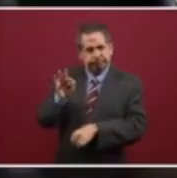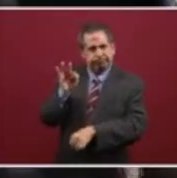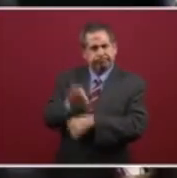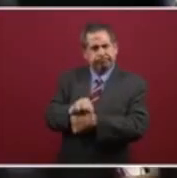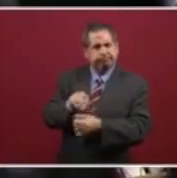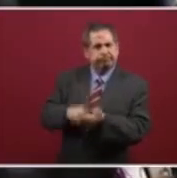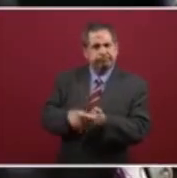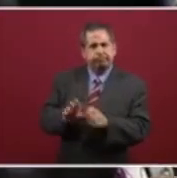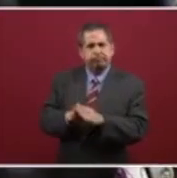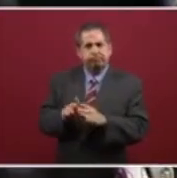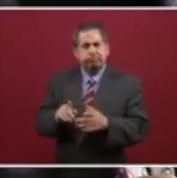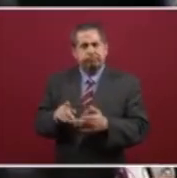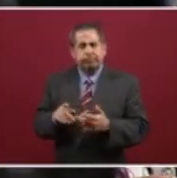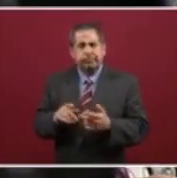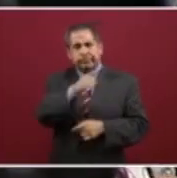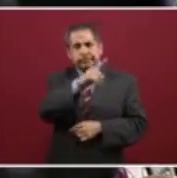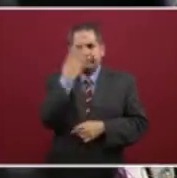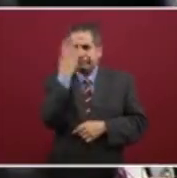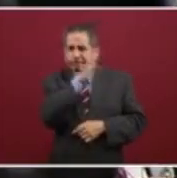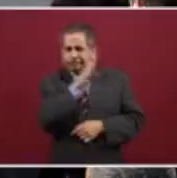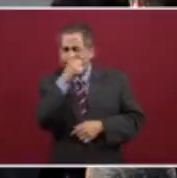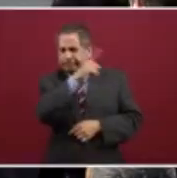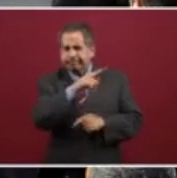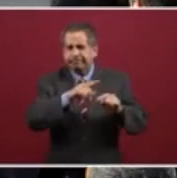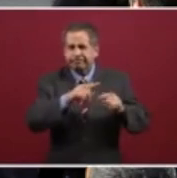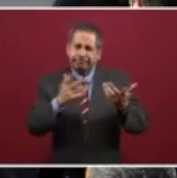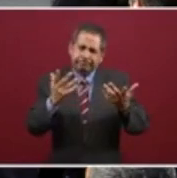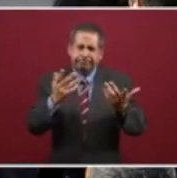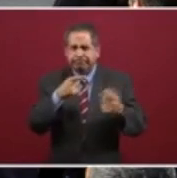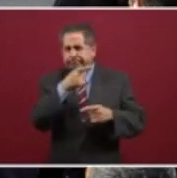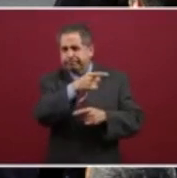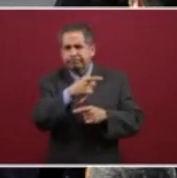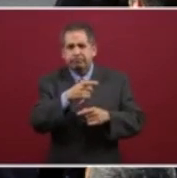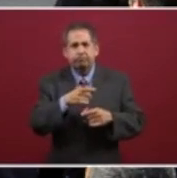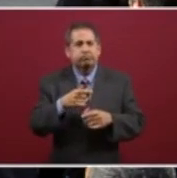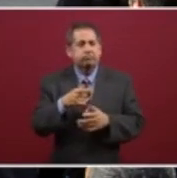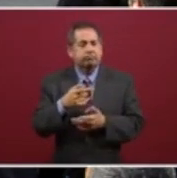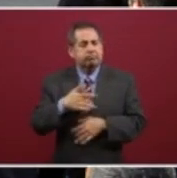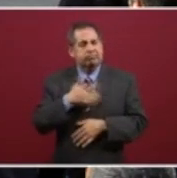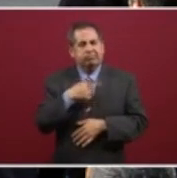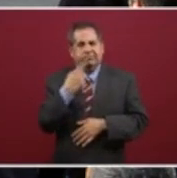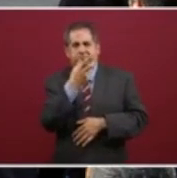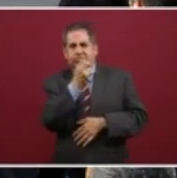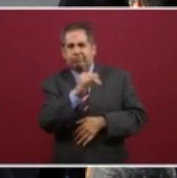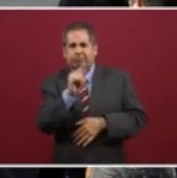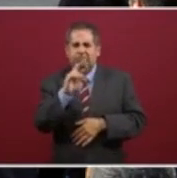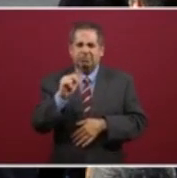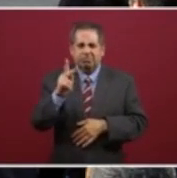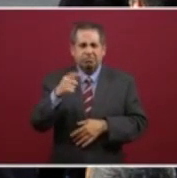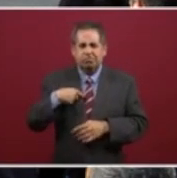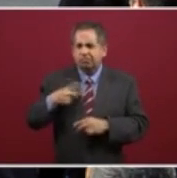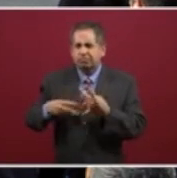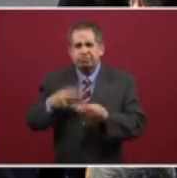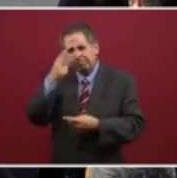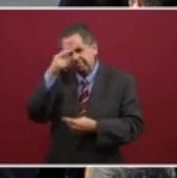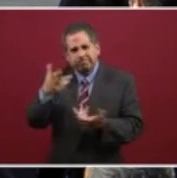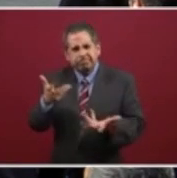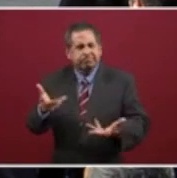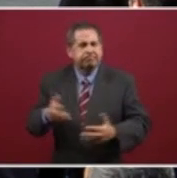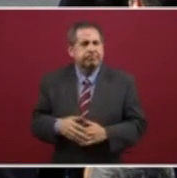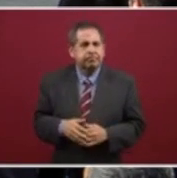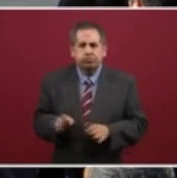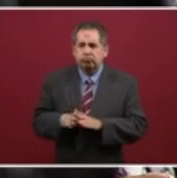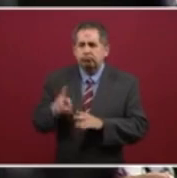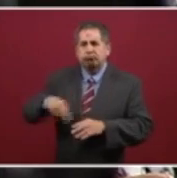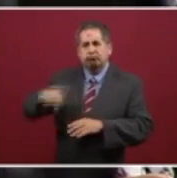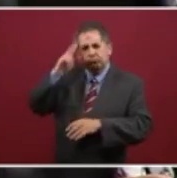de estos altibajos, por decirlo de algún modo, en el ánimo del señor Trump frente a México? ¿Cómo blindar